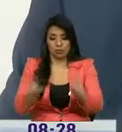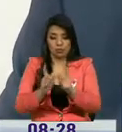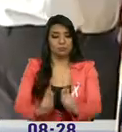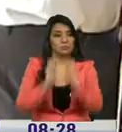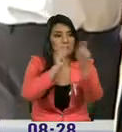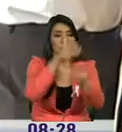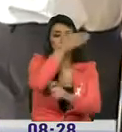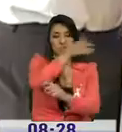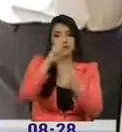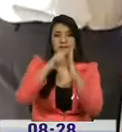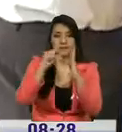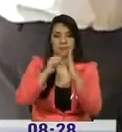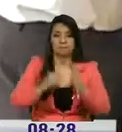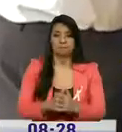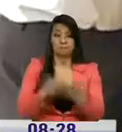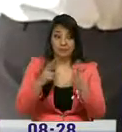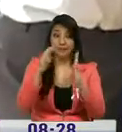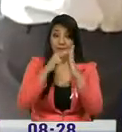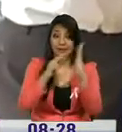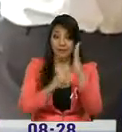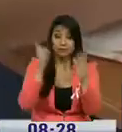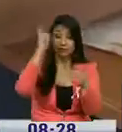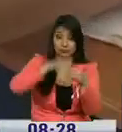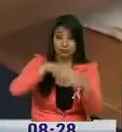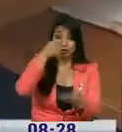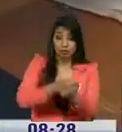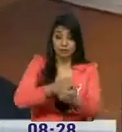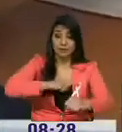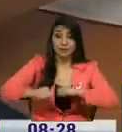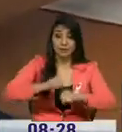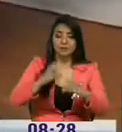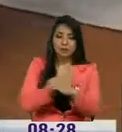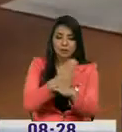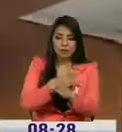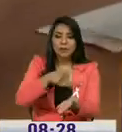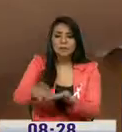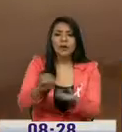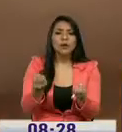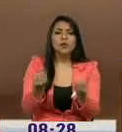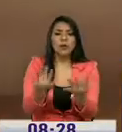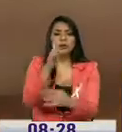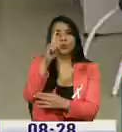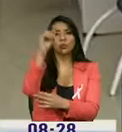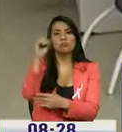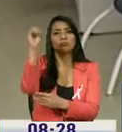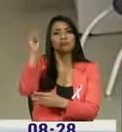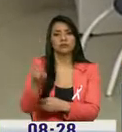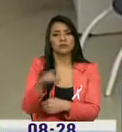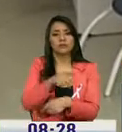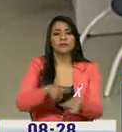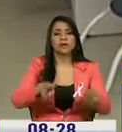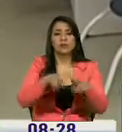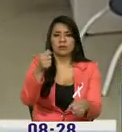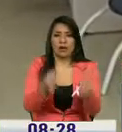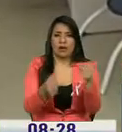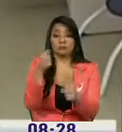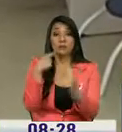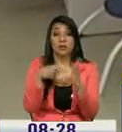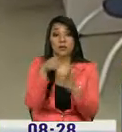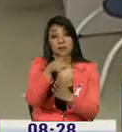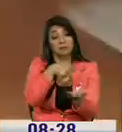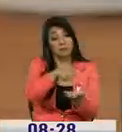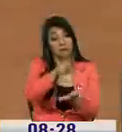físicos. Al registrar en el SRI el trámite de compra, este calcula el valor a pagar, que será el 1% del precio del auto. Por ejemplo, si el